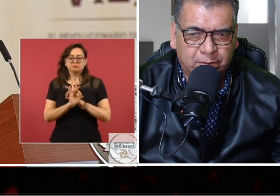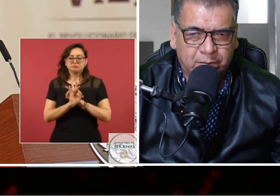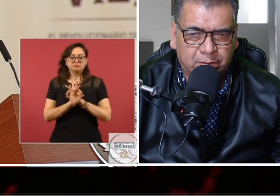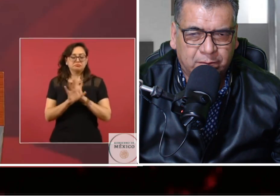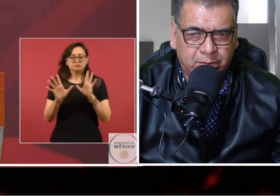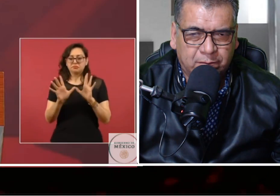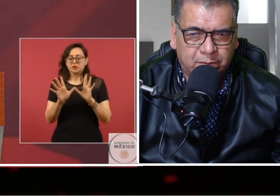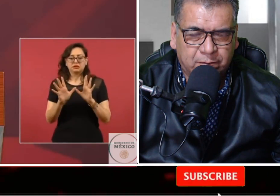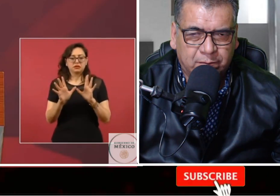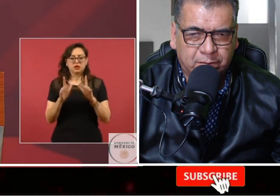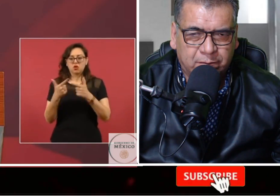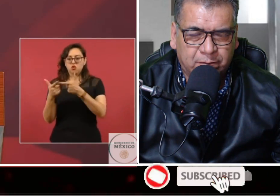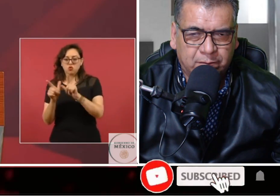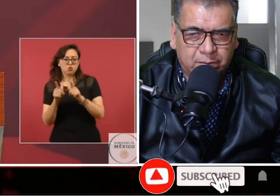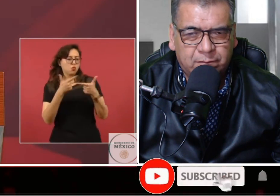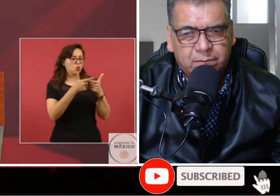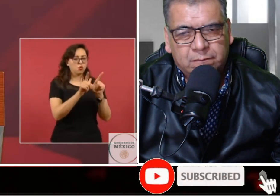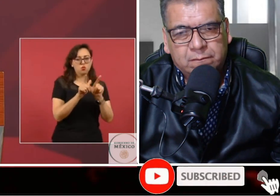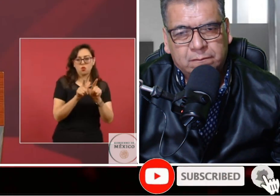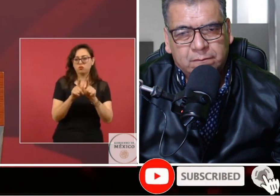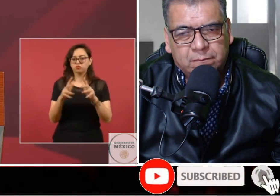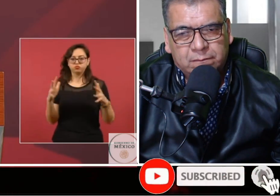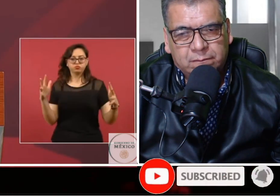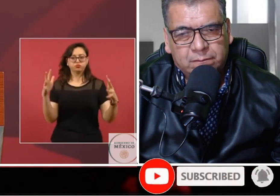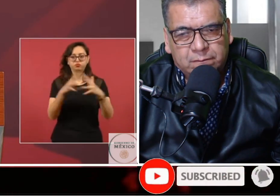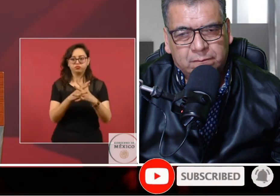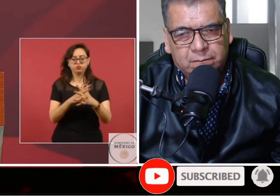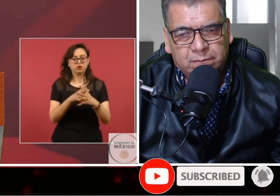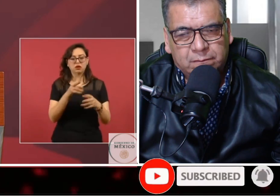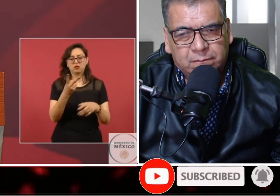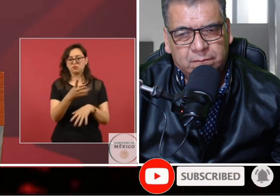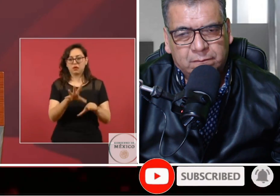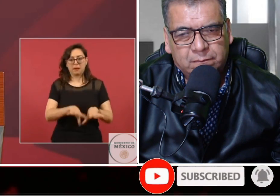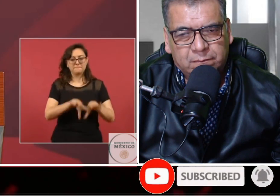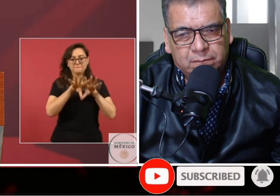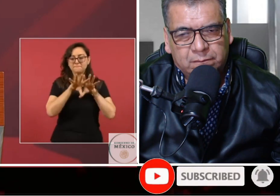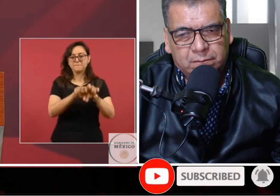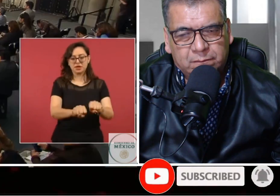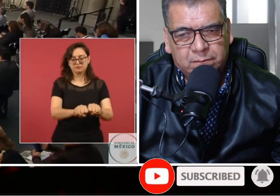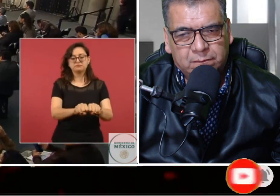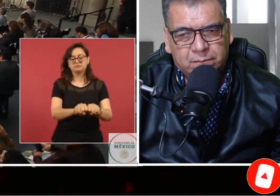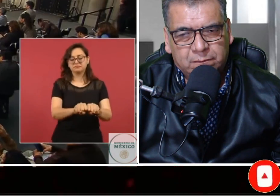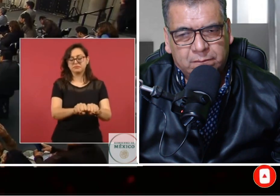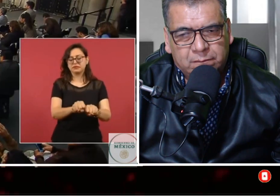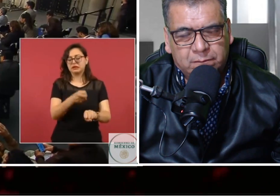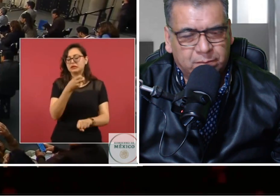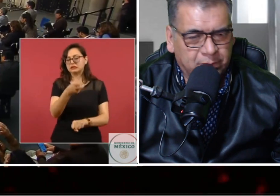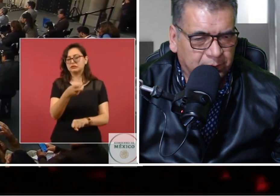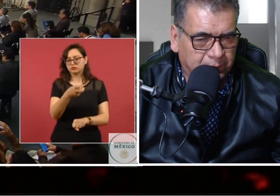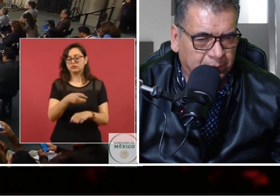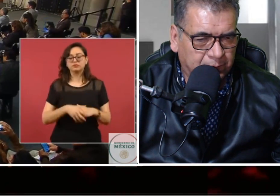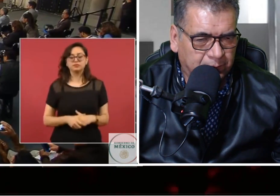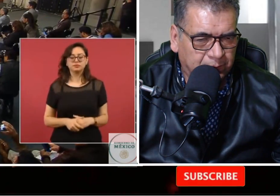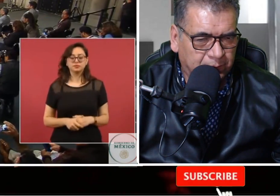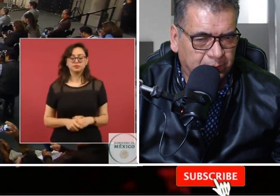una confrontación de grupos y fueron ellos detenidos. Eso es la información que tenemos. ¿Está la